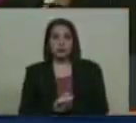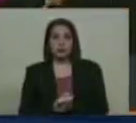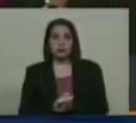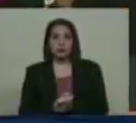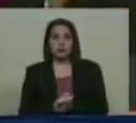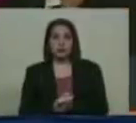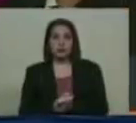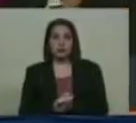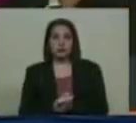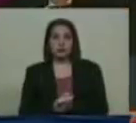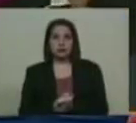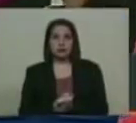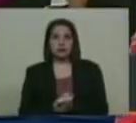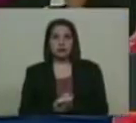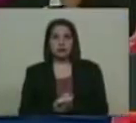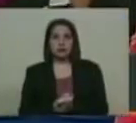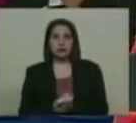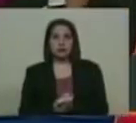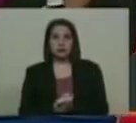Esto es,